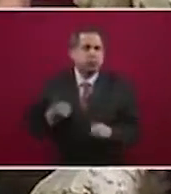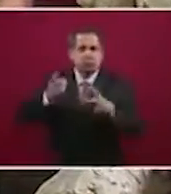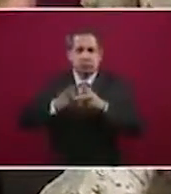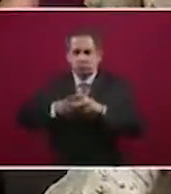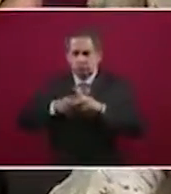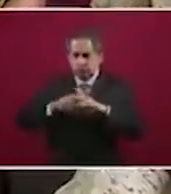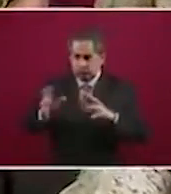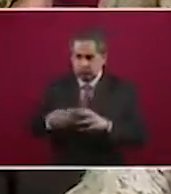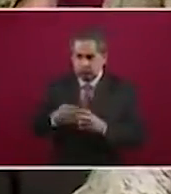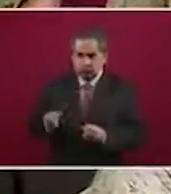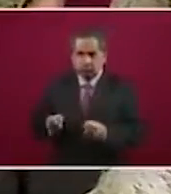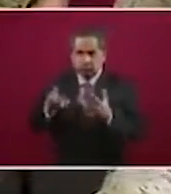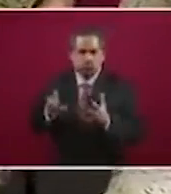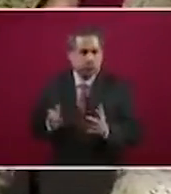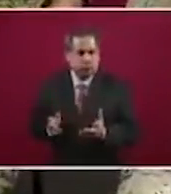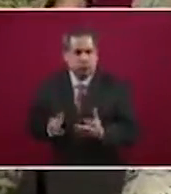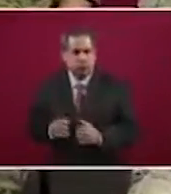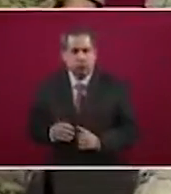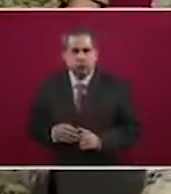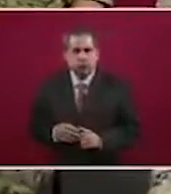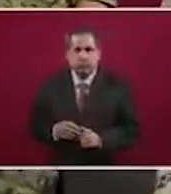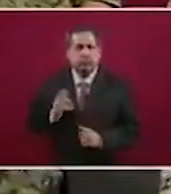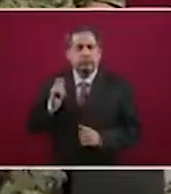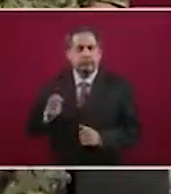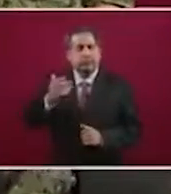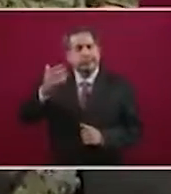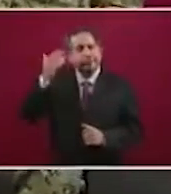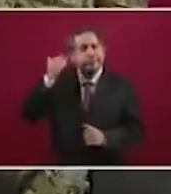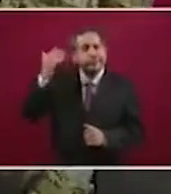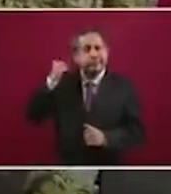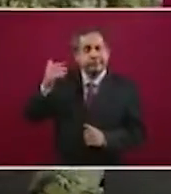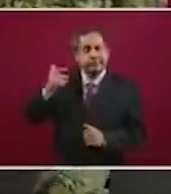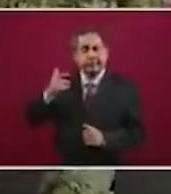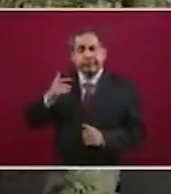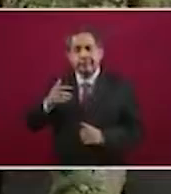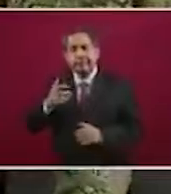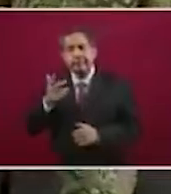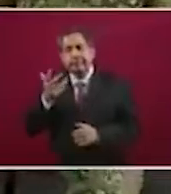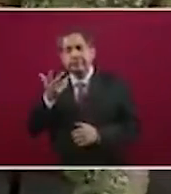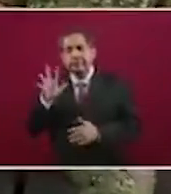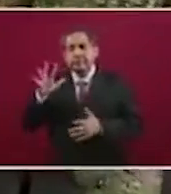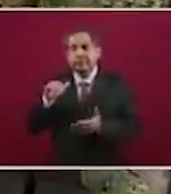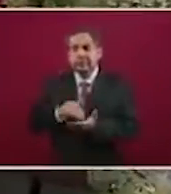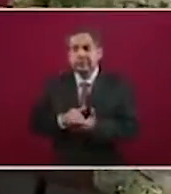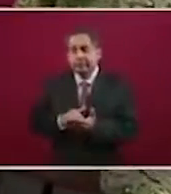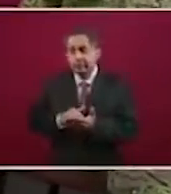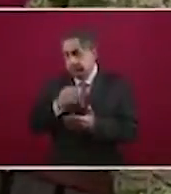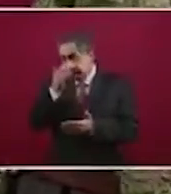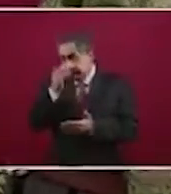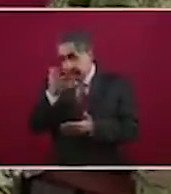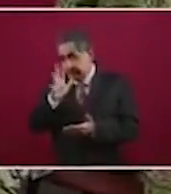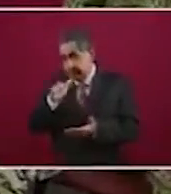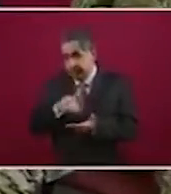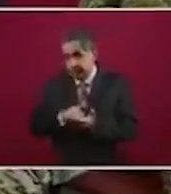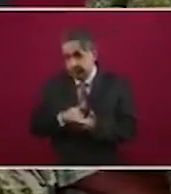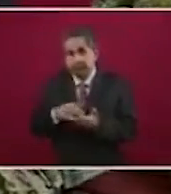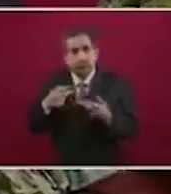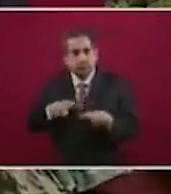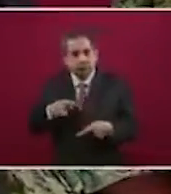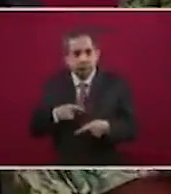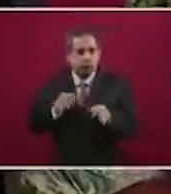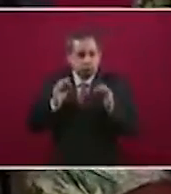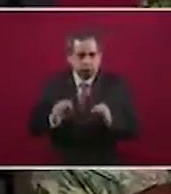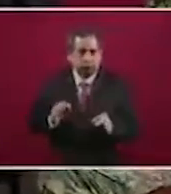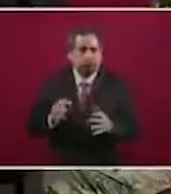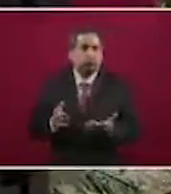poncio pilatos al ser cuestionado sobre este tema durante su conferencia de prensa matutina afirmó que es un logro que no